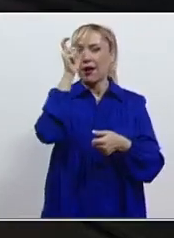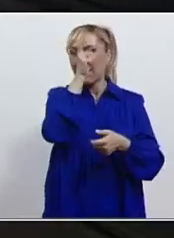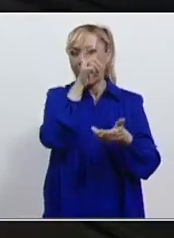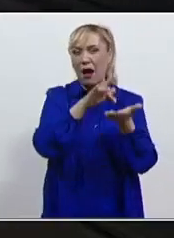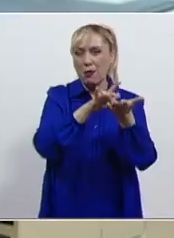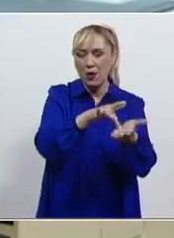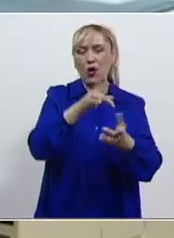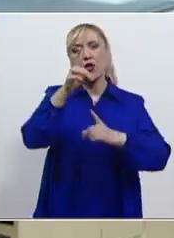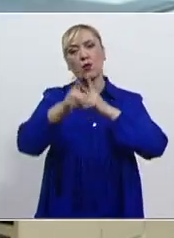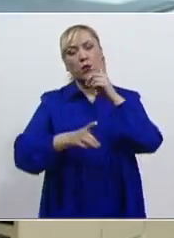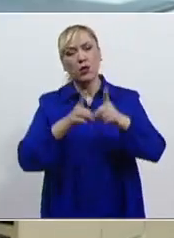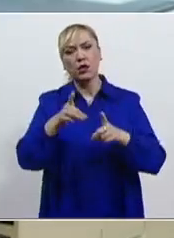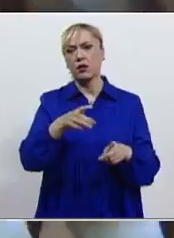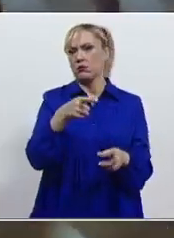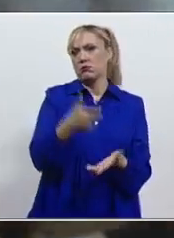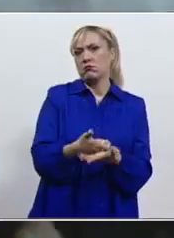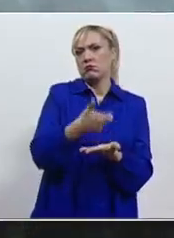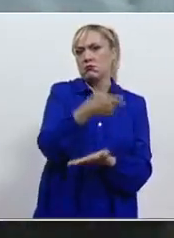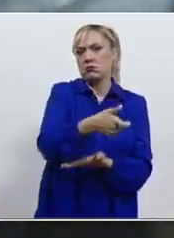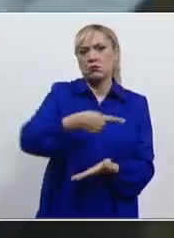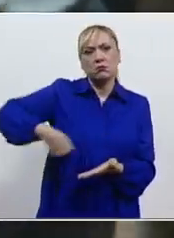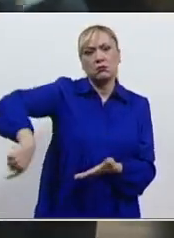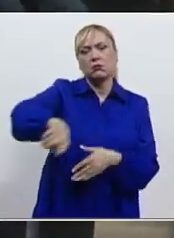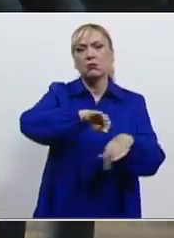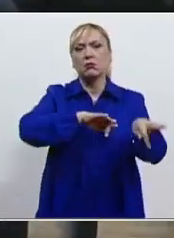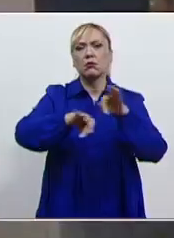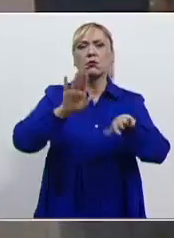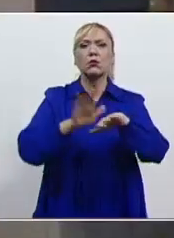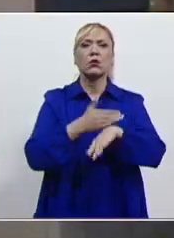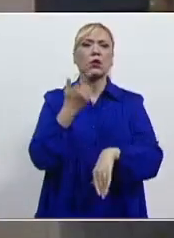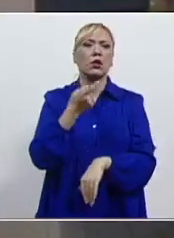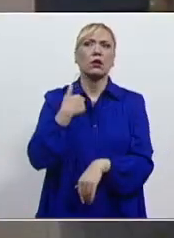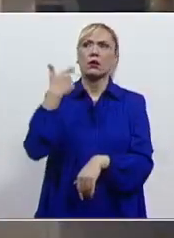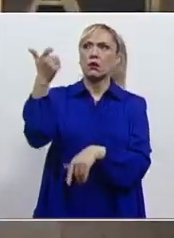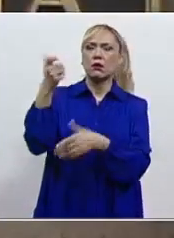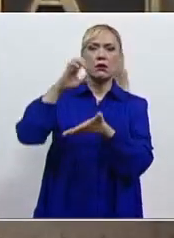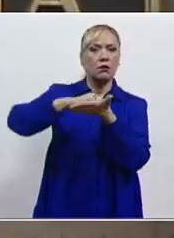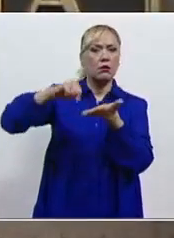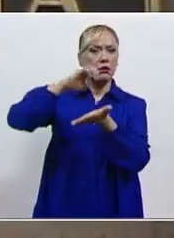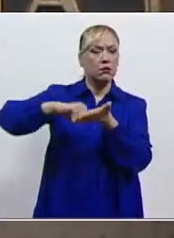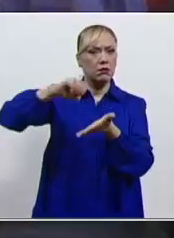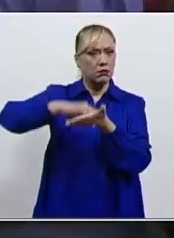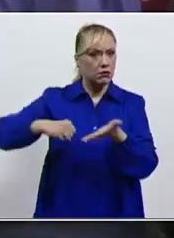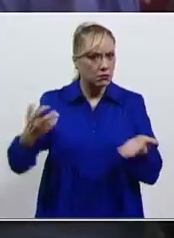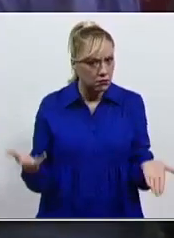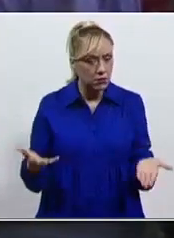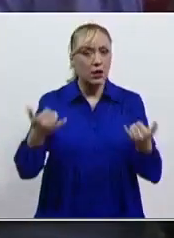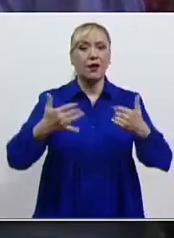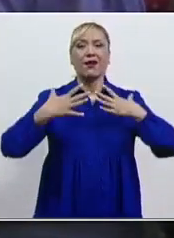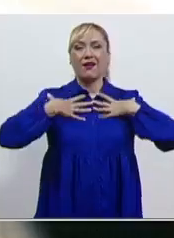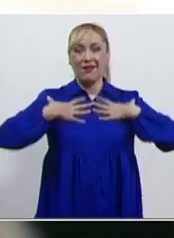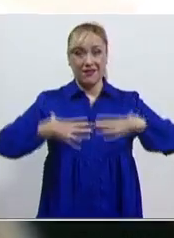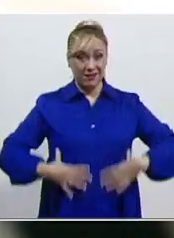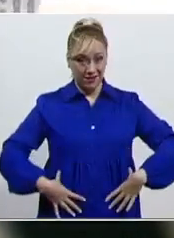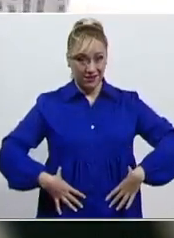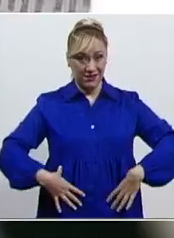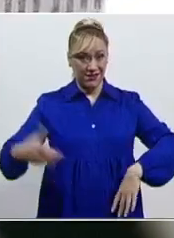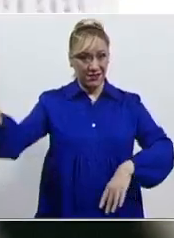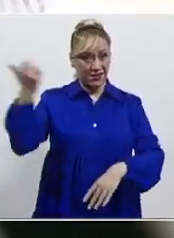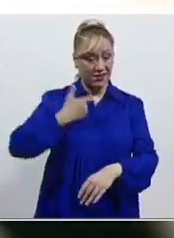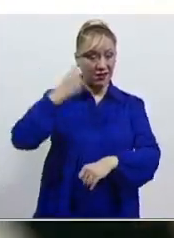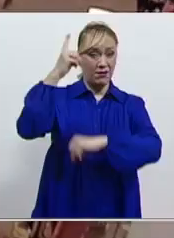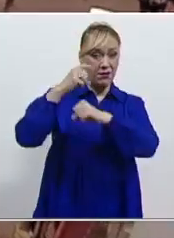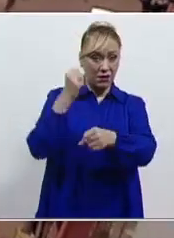actividades deportivas, es una prestación que se otorga a todas las y los trabajadores. Y en el caso del vestuario, es una prestación que recibe